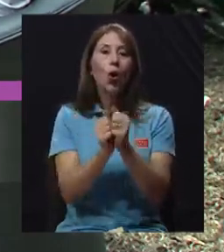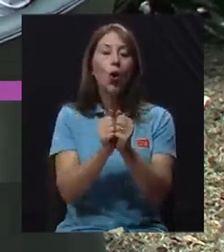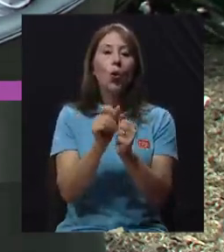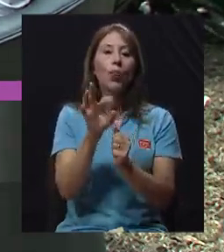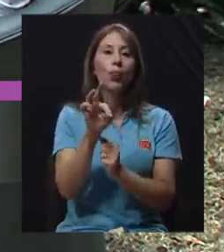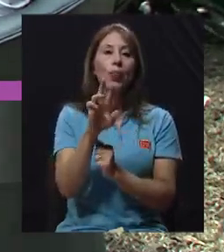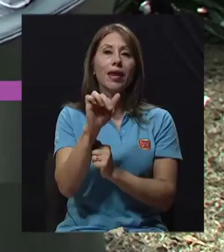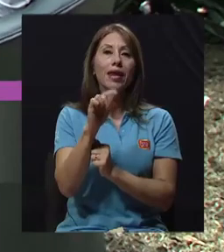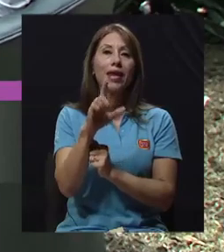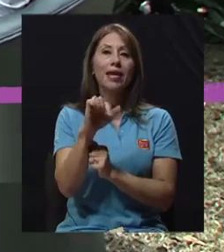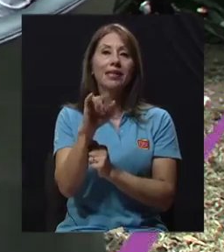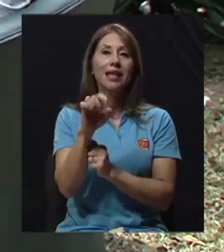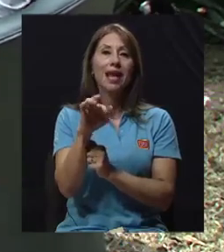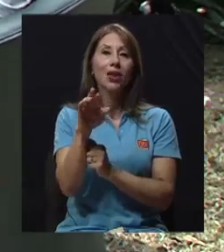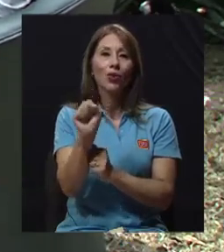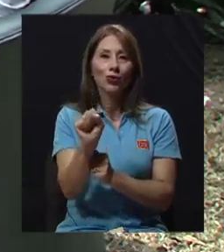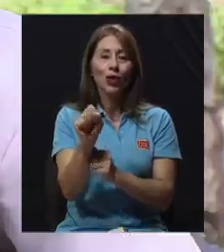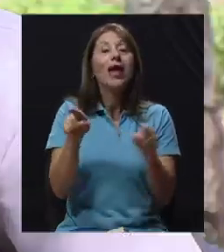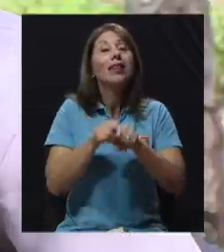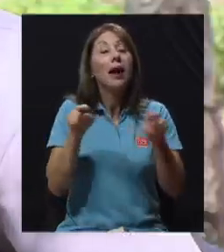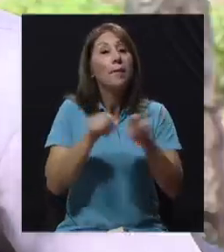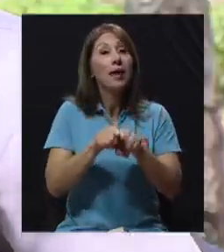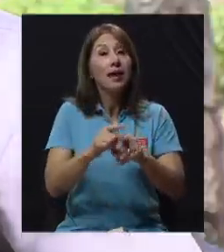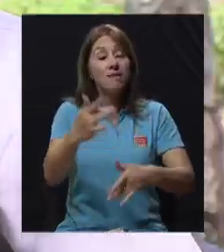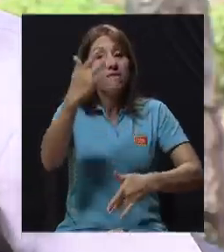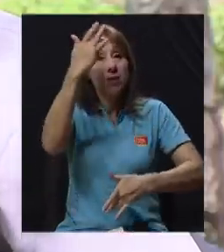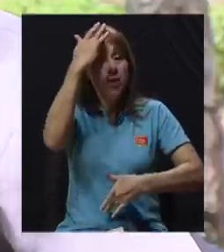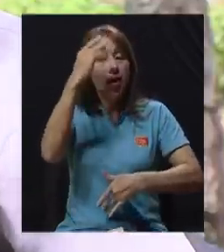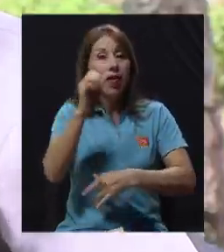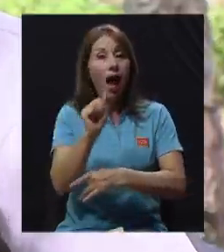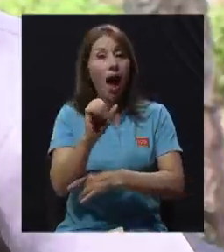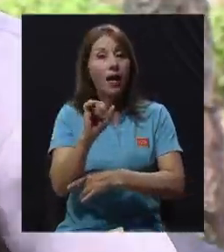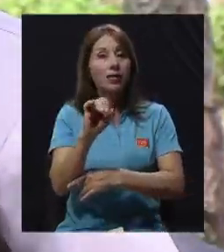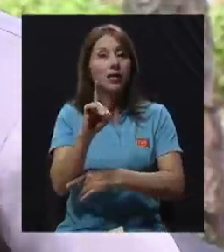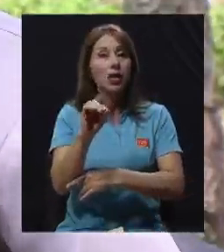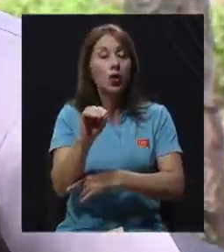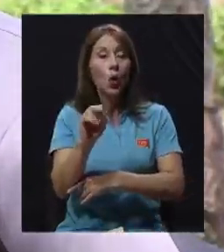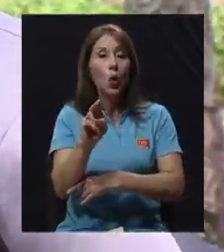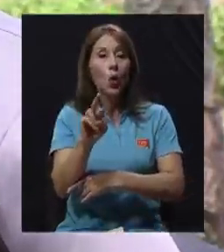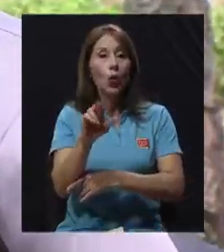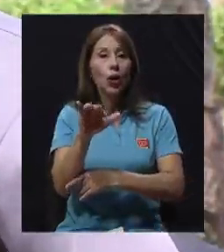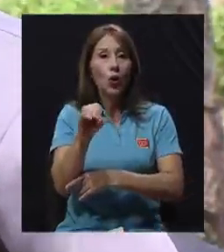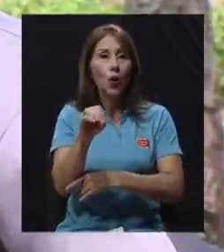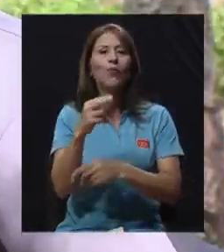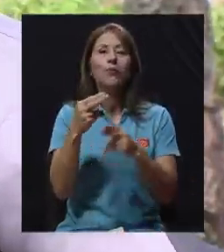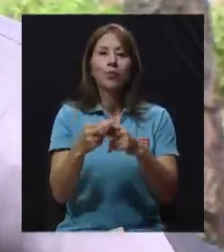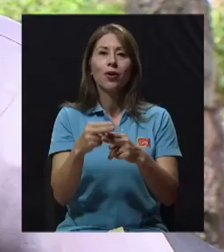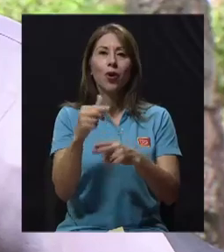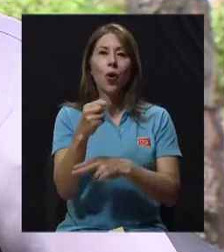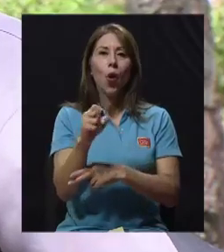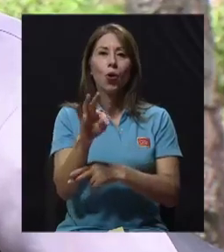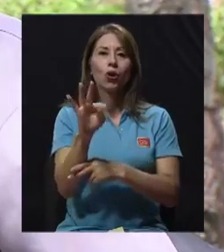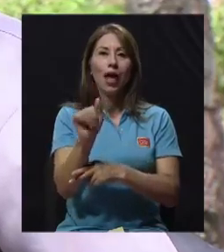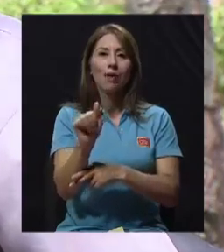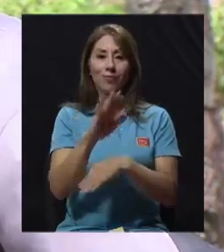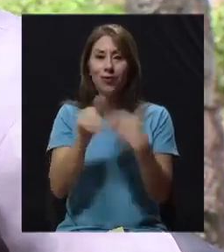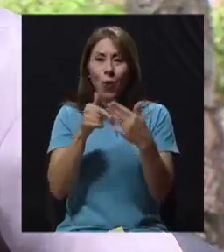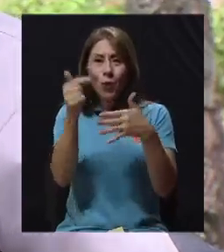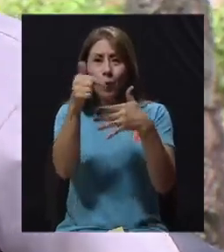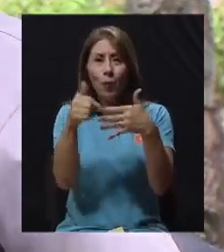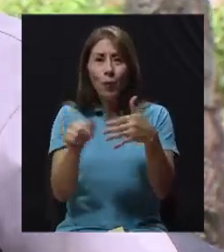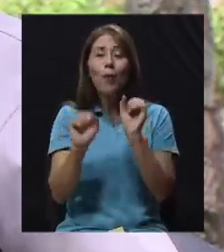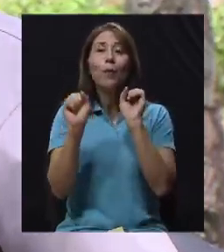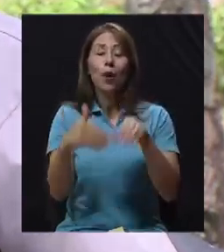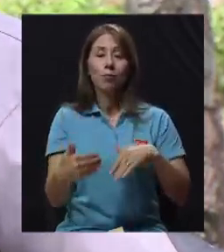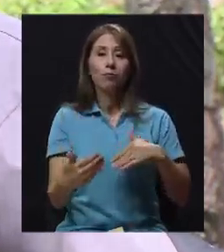del ácido úrico, ¿verdad?, que es la famosa gota. Entonces son factores, son enfermedades que pueden afectar el corazón y pueden afectar las arterias del